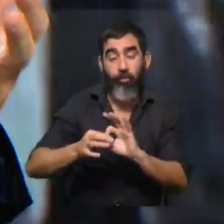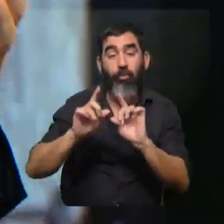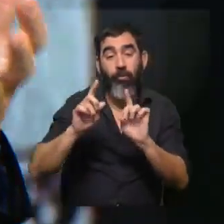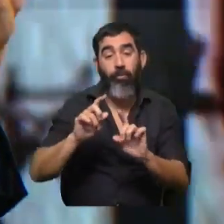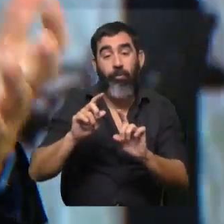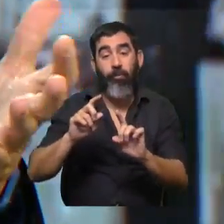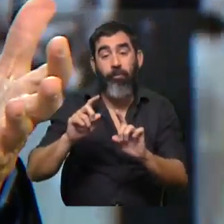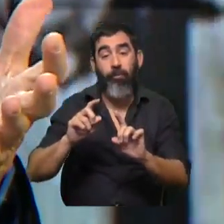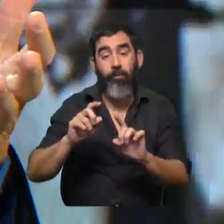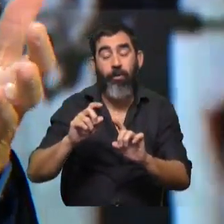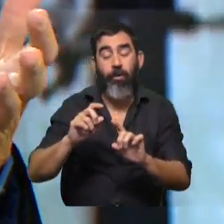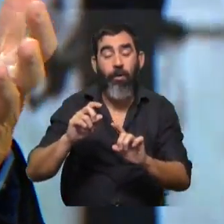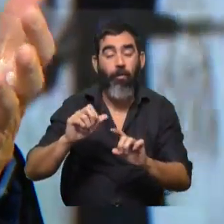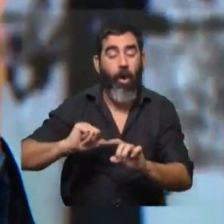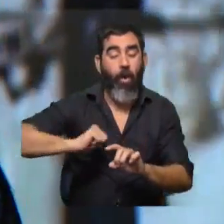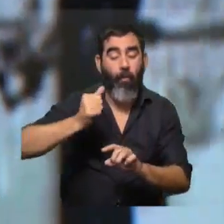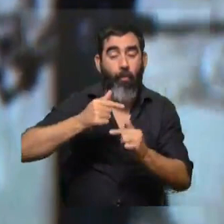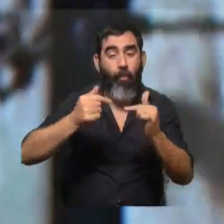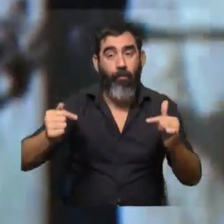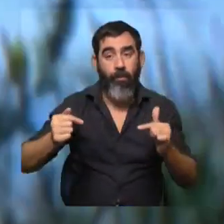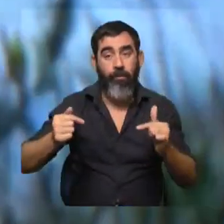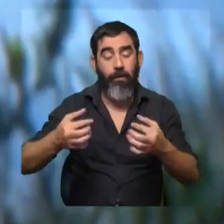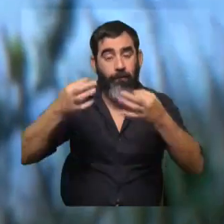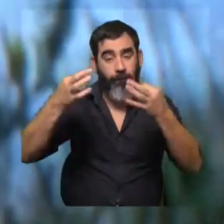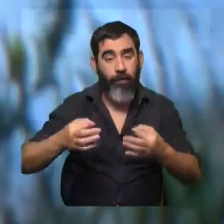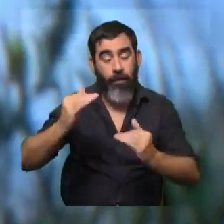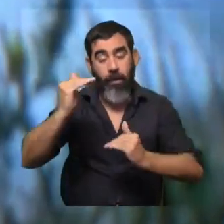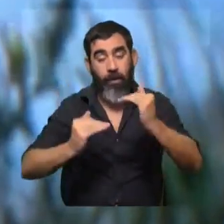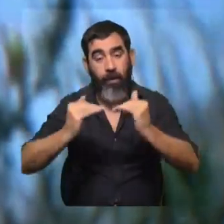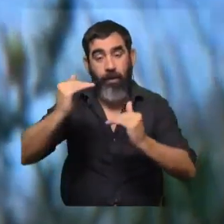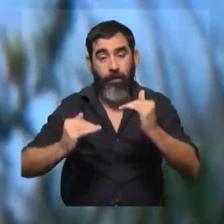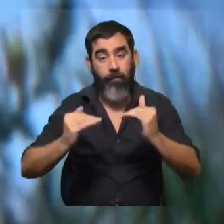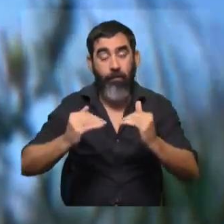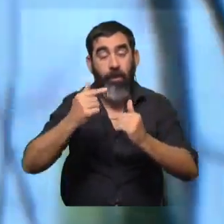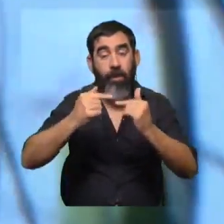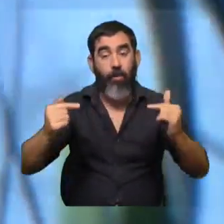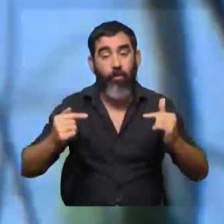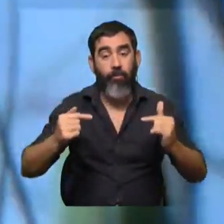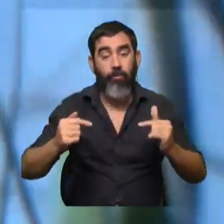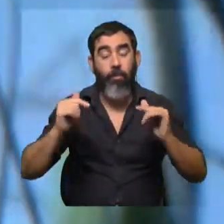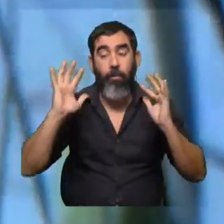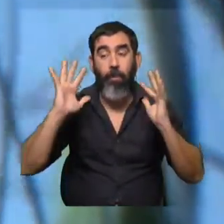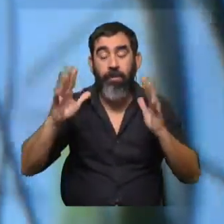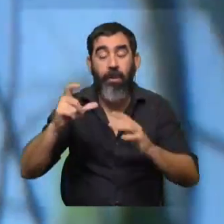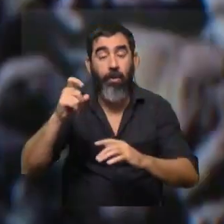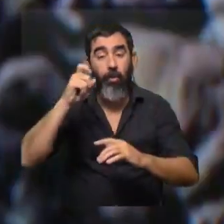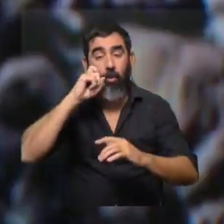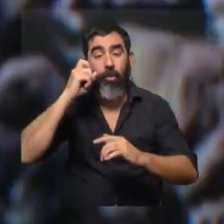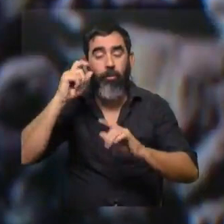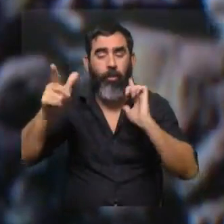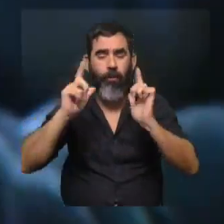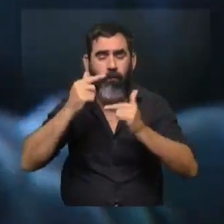una explotación sana, correcta y sobre todo equilibrada de estos recursos que son paisajísticos, turísticos,